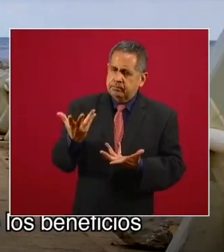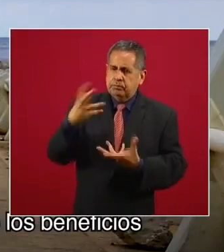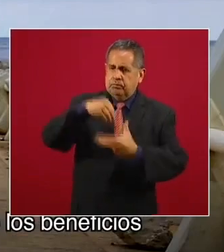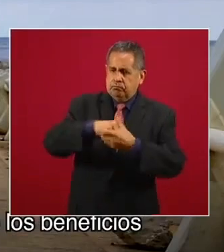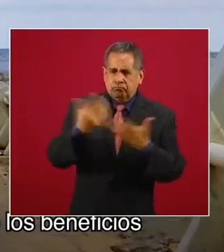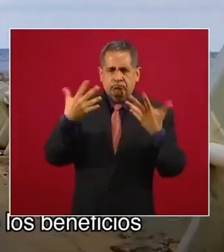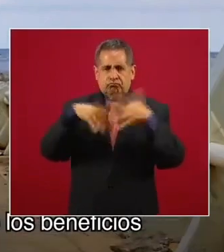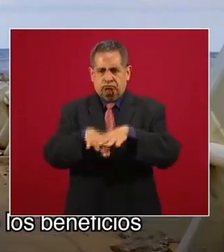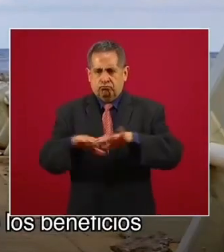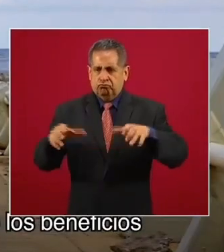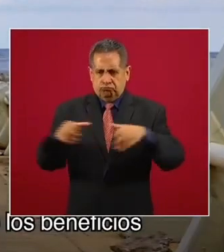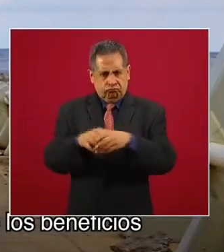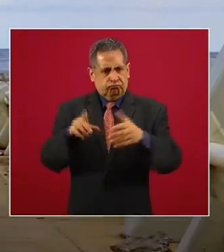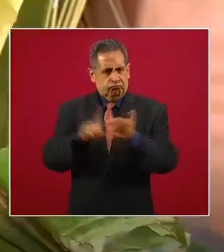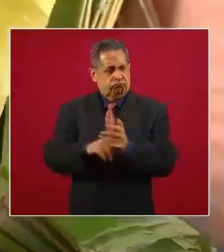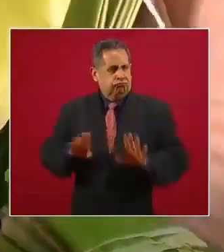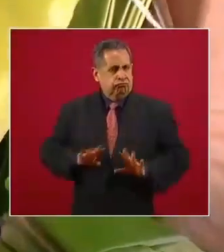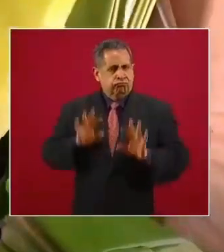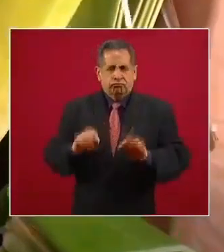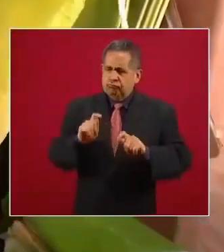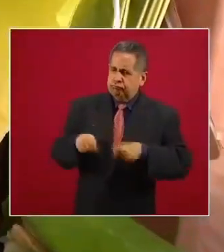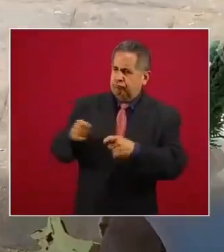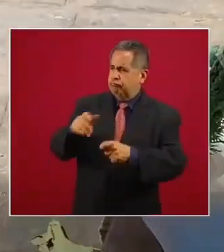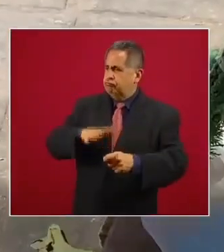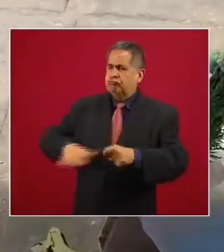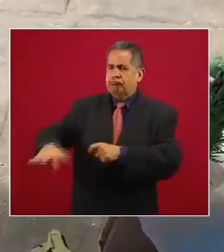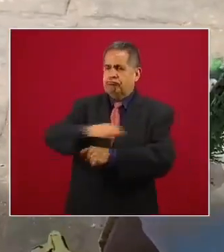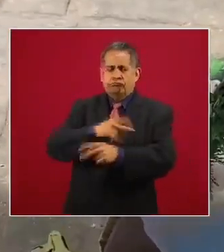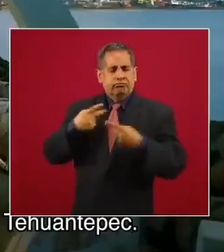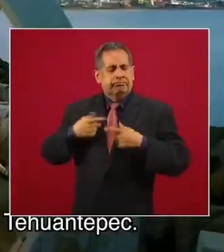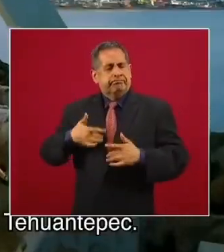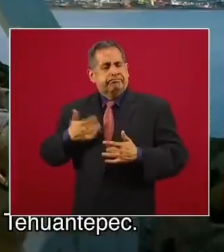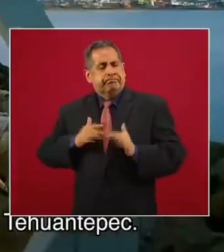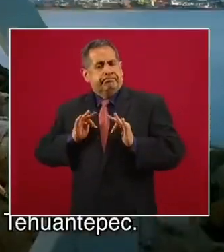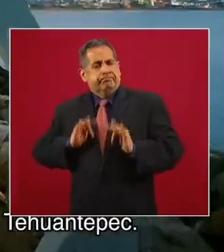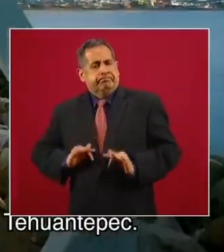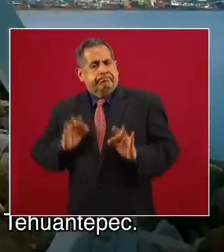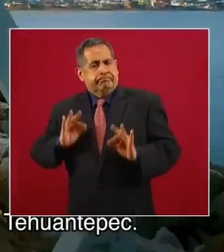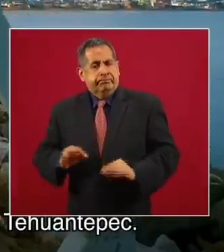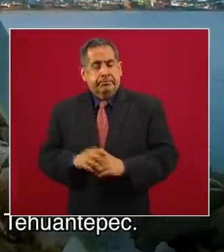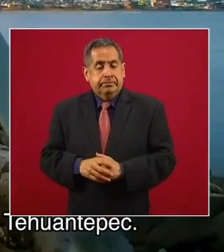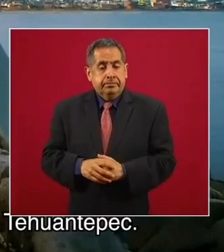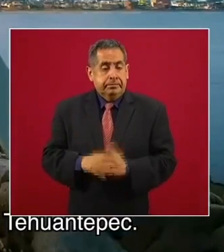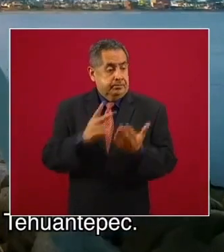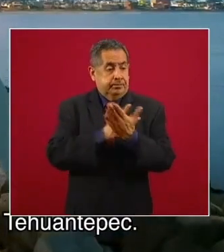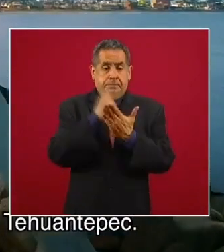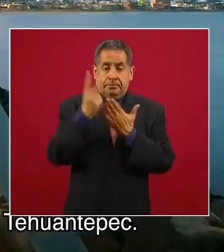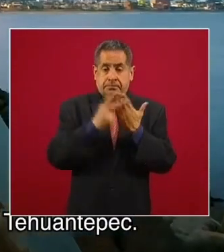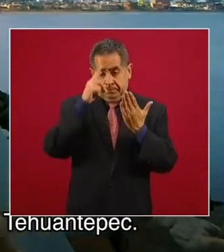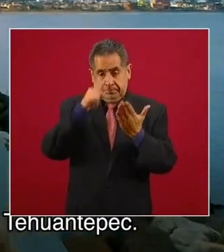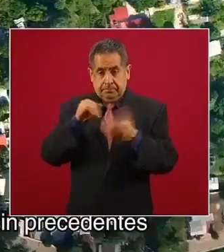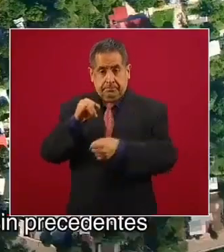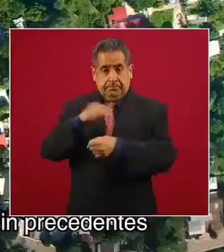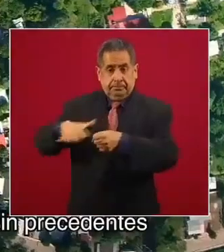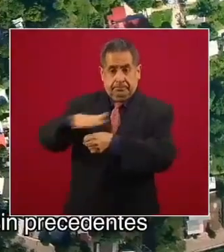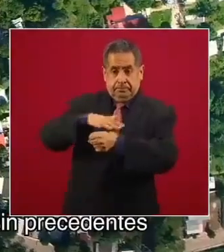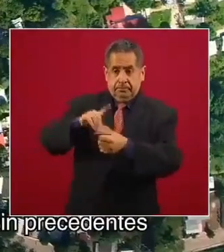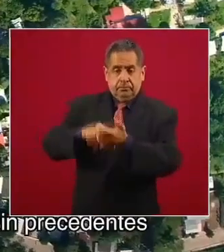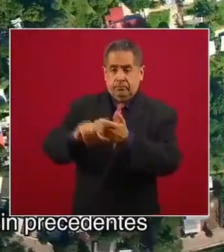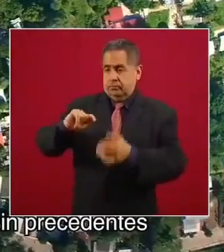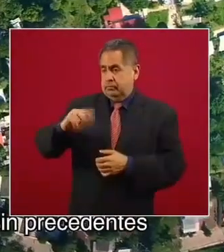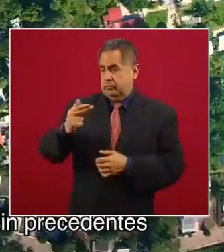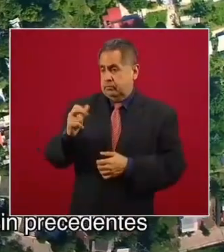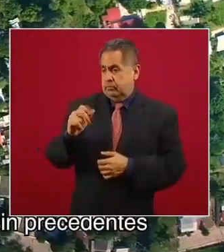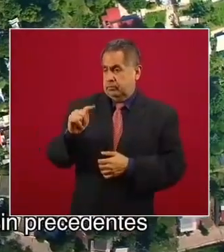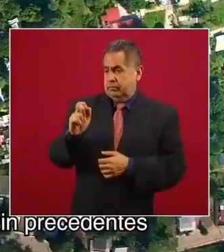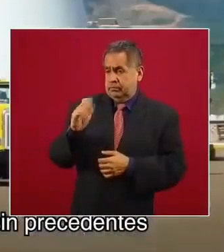distribución equitativa de los beneficios y bienestar para la población. Mediante el Programa para el Desarrollo del Istmo de Tehuantepec, el Gobierno